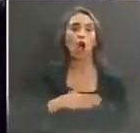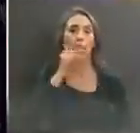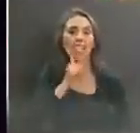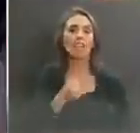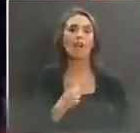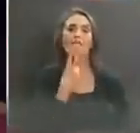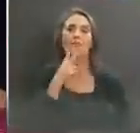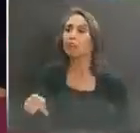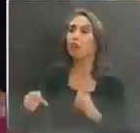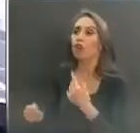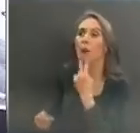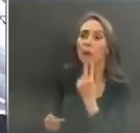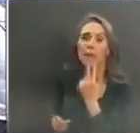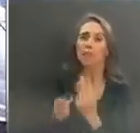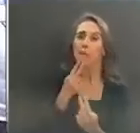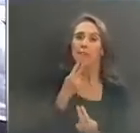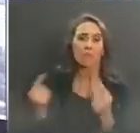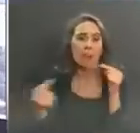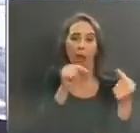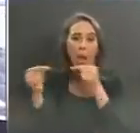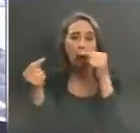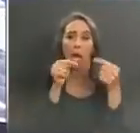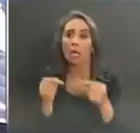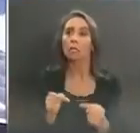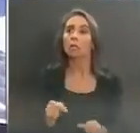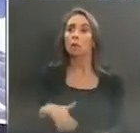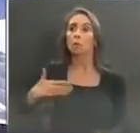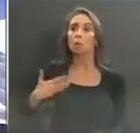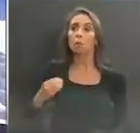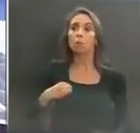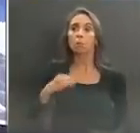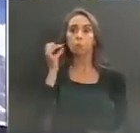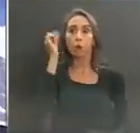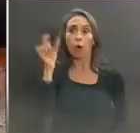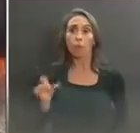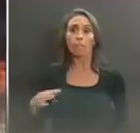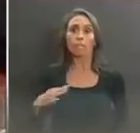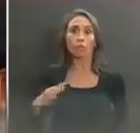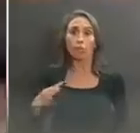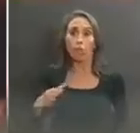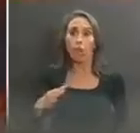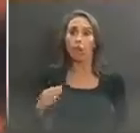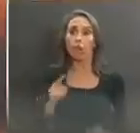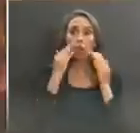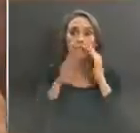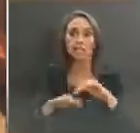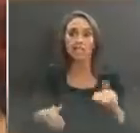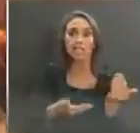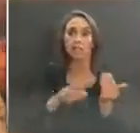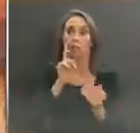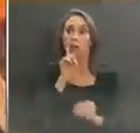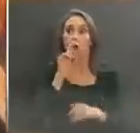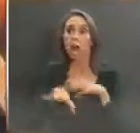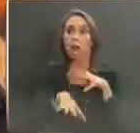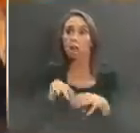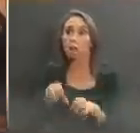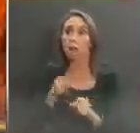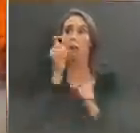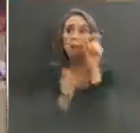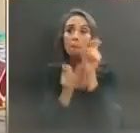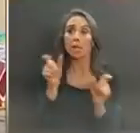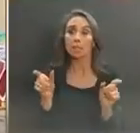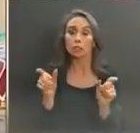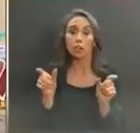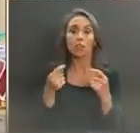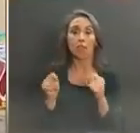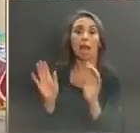No hay que ser egoísta. Yo también soy ciudadano. De pobre ciudadana. Sí. Pero no era. Había niños, mascotas. No, hay gente que trató de contener,